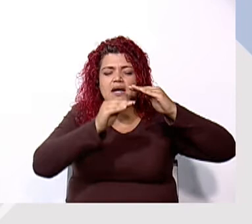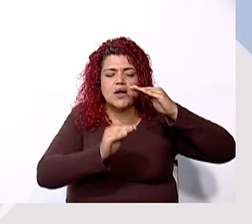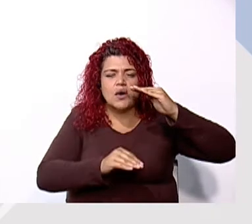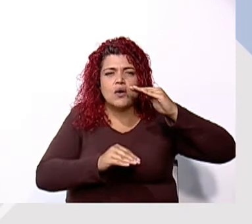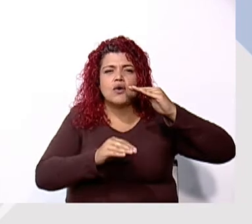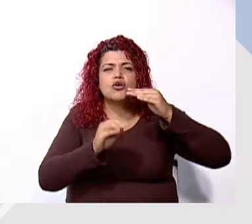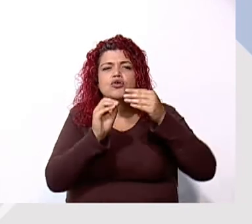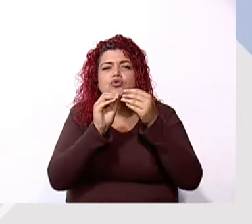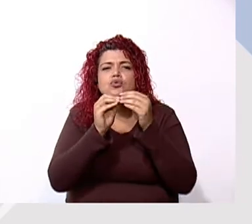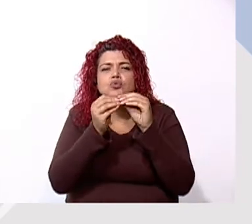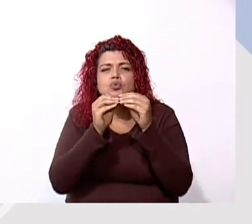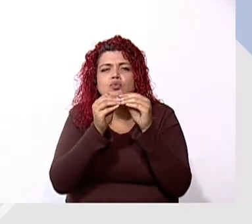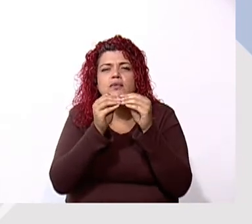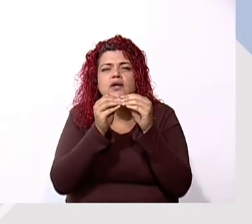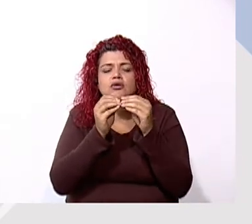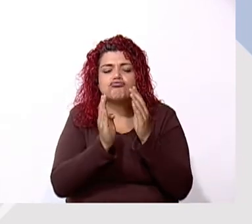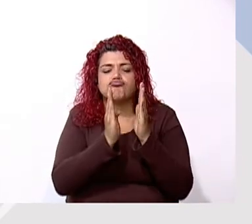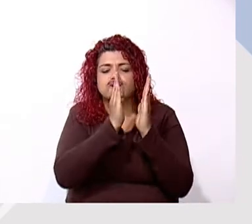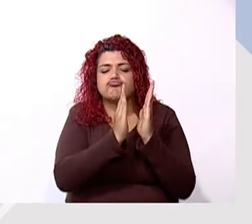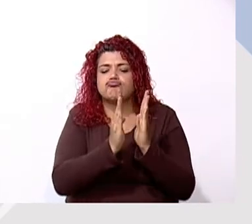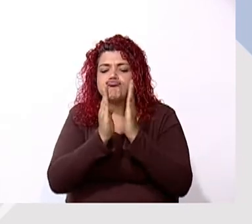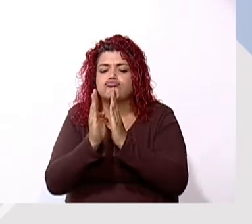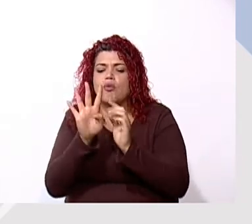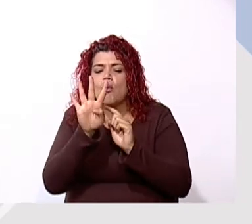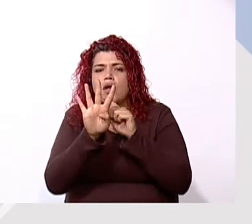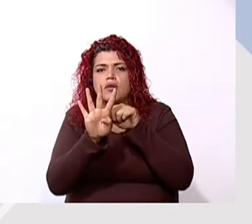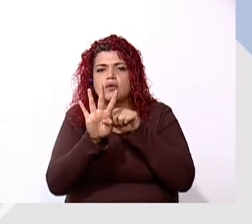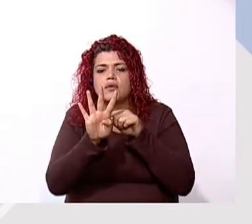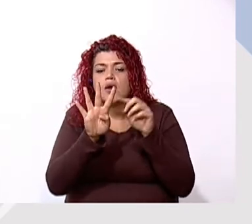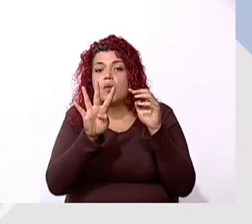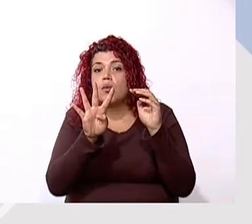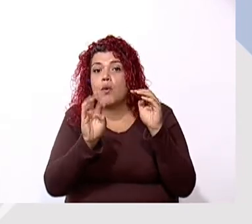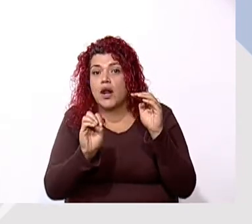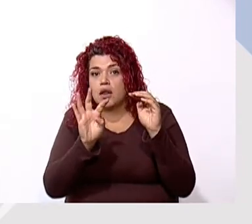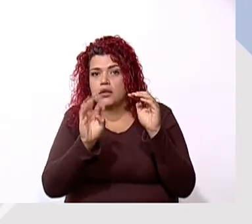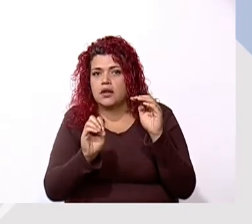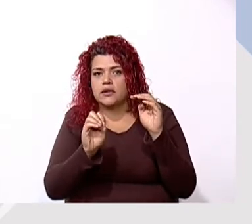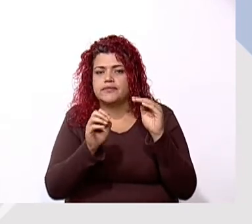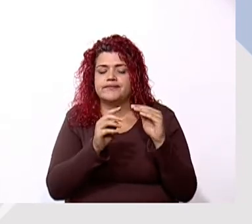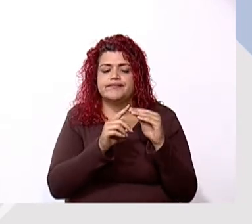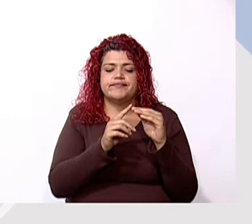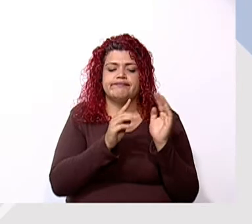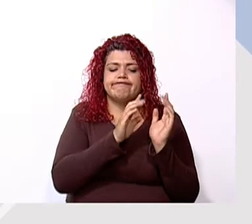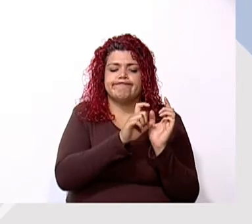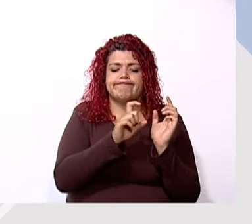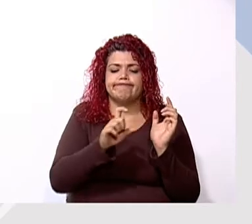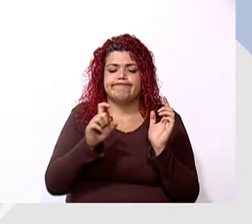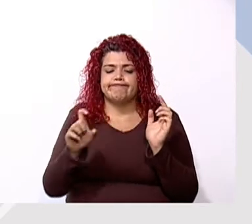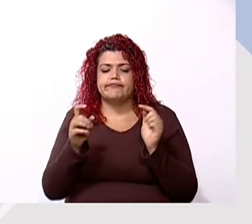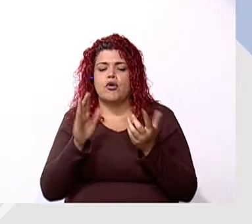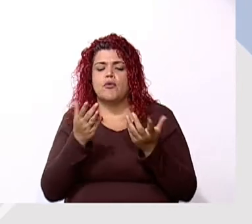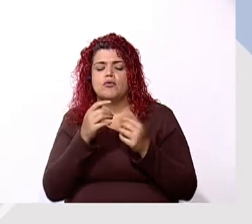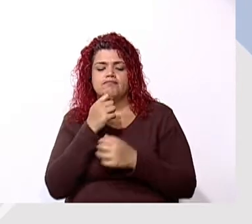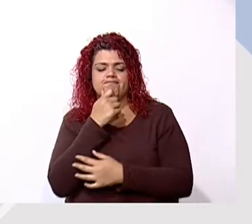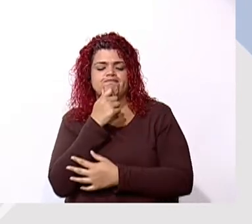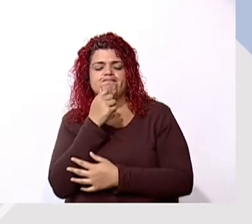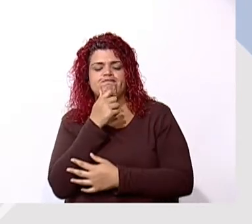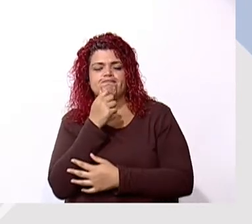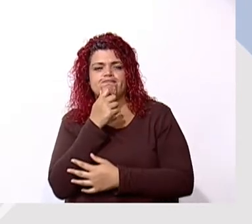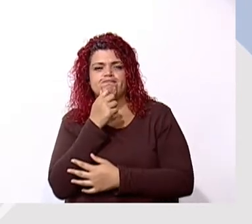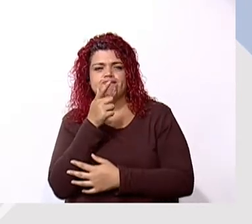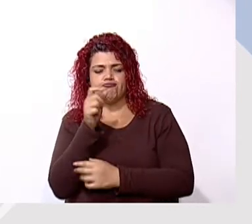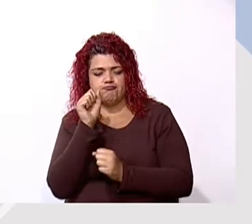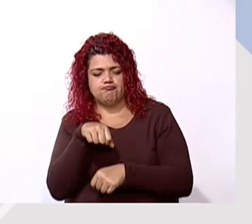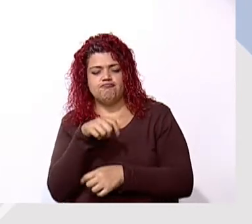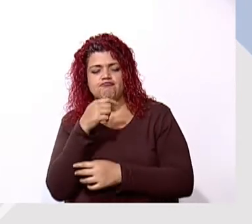número cuyo valor posicional del dígito 4 sea 40. Vamos, chicos, ustedes